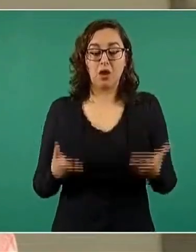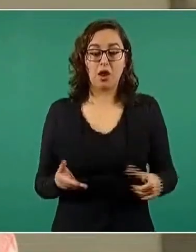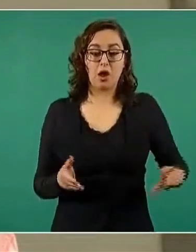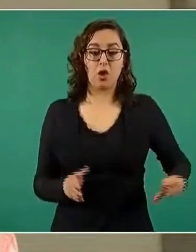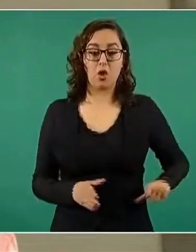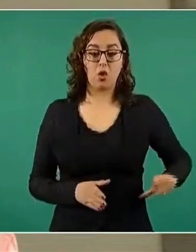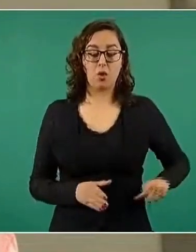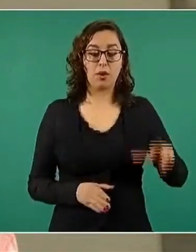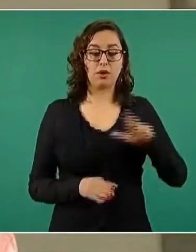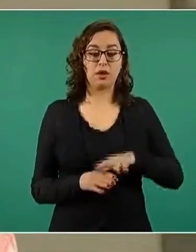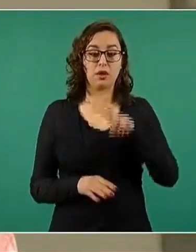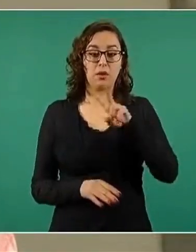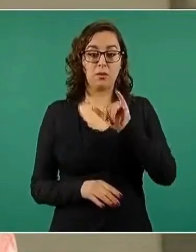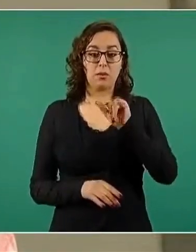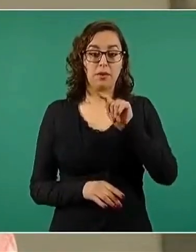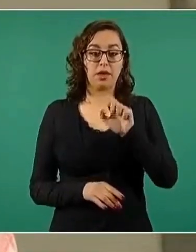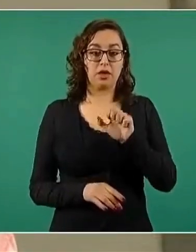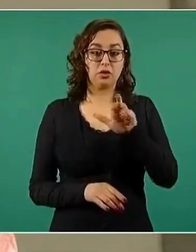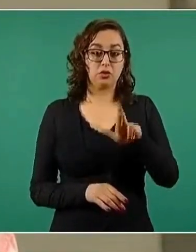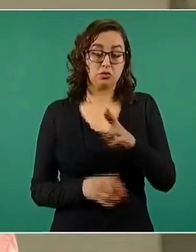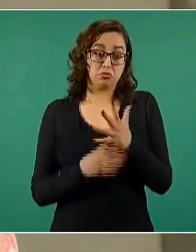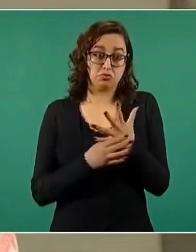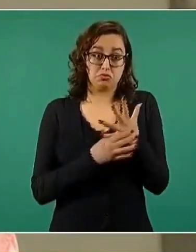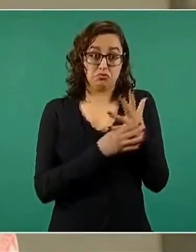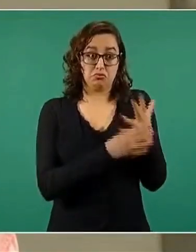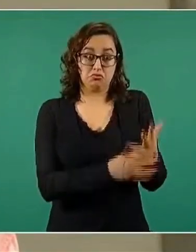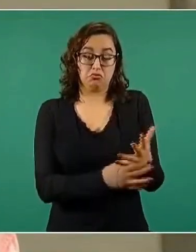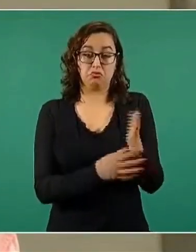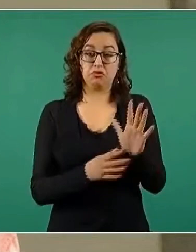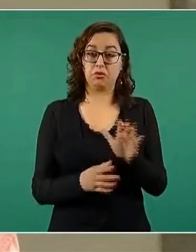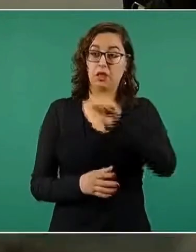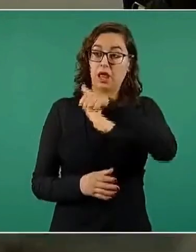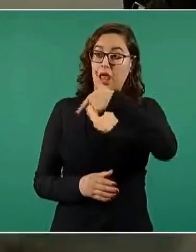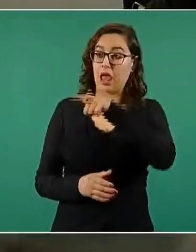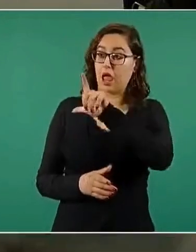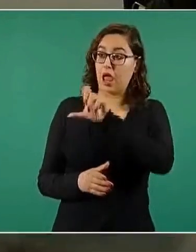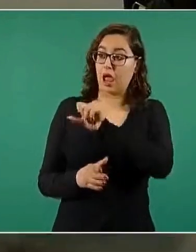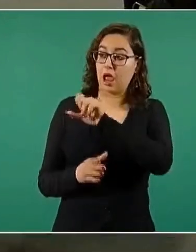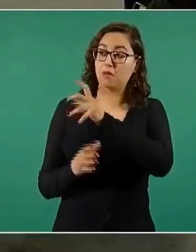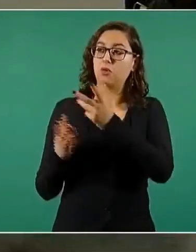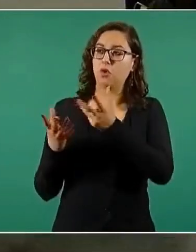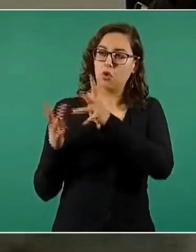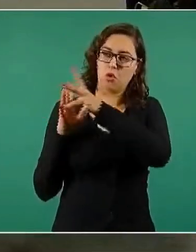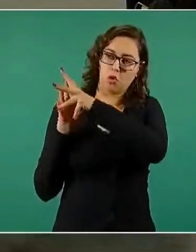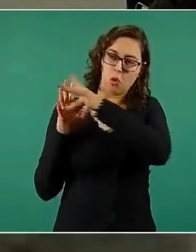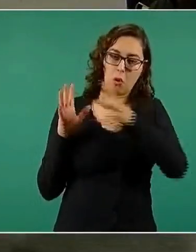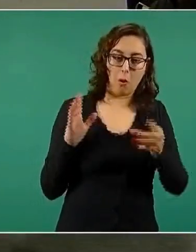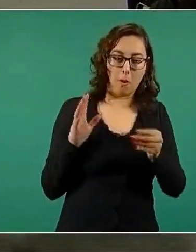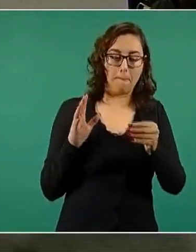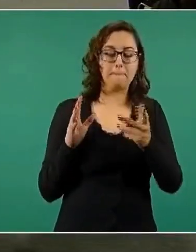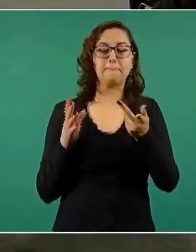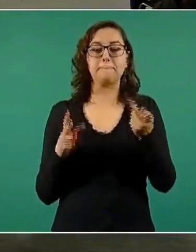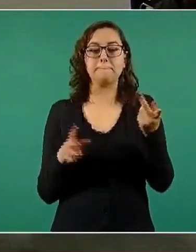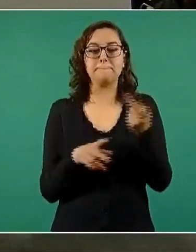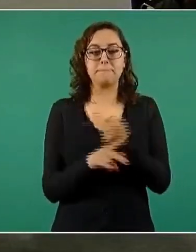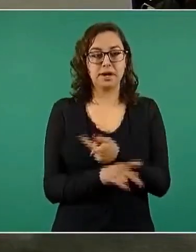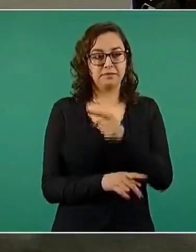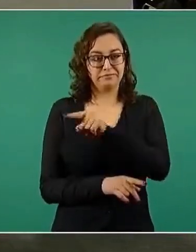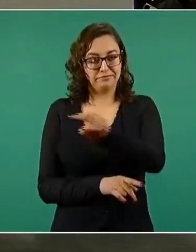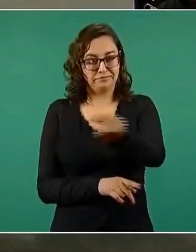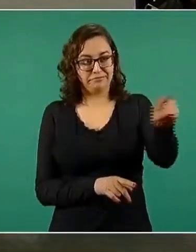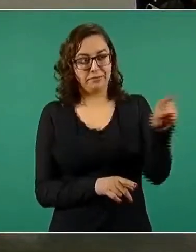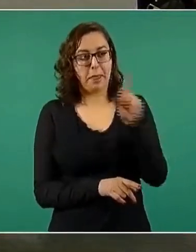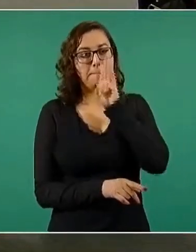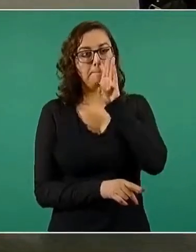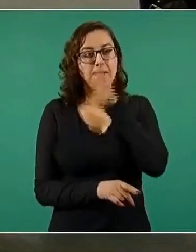supuestamente prometió llevar su ejemplo en realizar una consulta popular para enjuiciar a exgobernadores y exalcaldes municipales